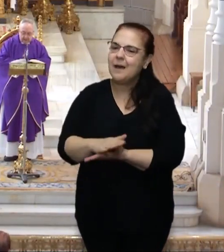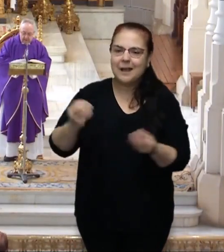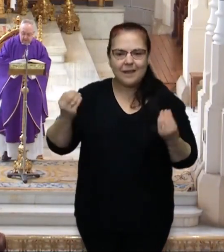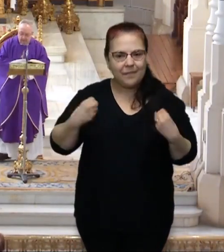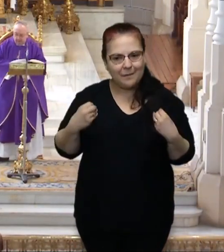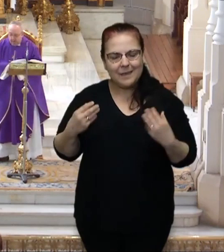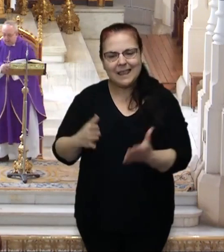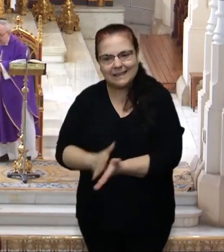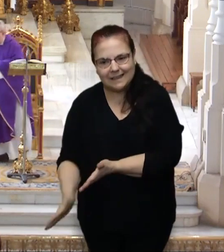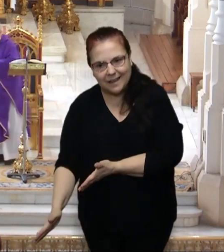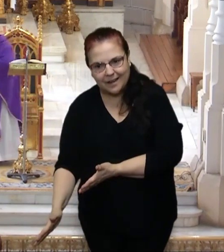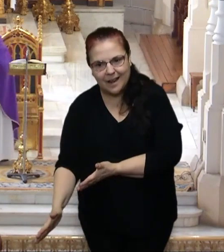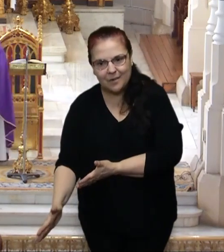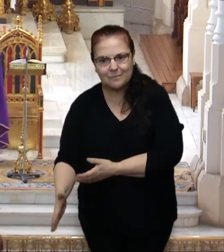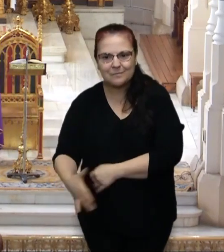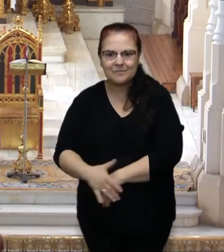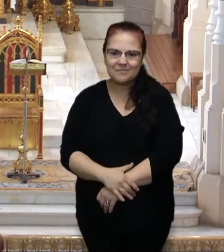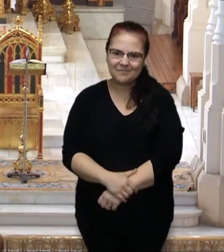eterna.